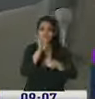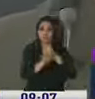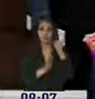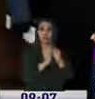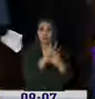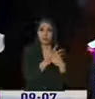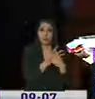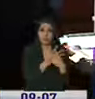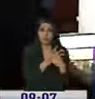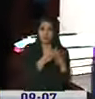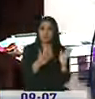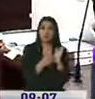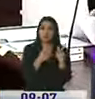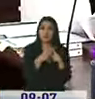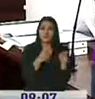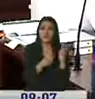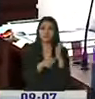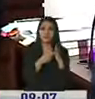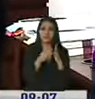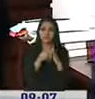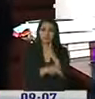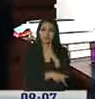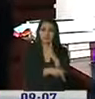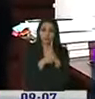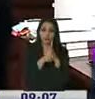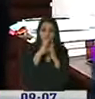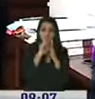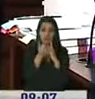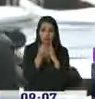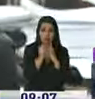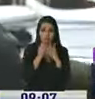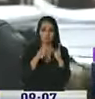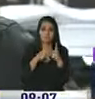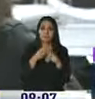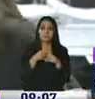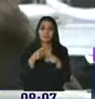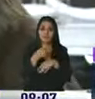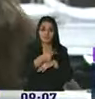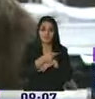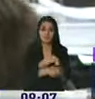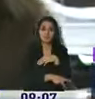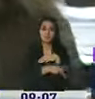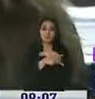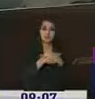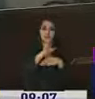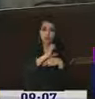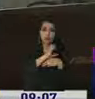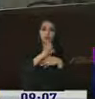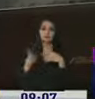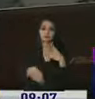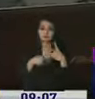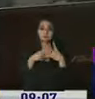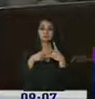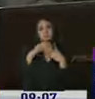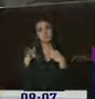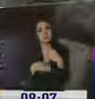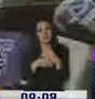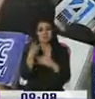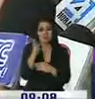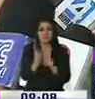prisión en contra del exministro Carlos Pareja Iannuzelli, el exgerente de Petroecuador Alex Bravo y 16 personas